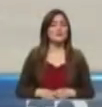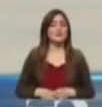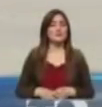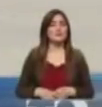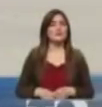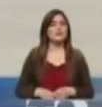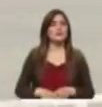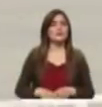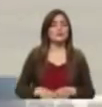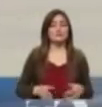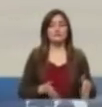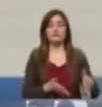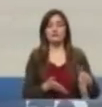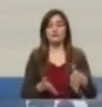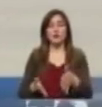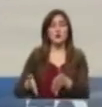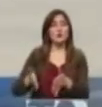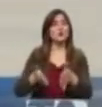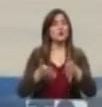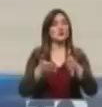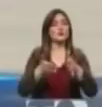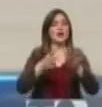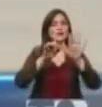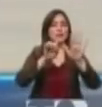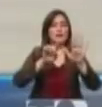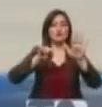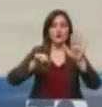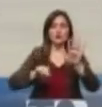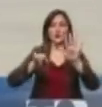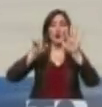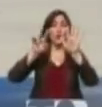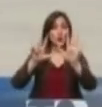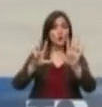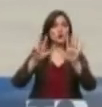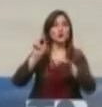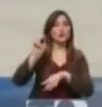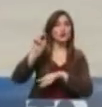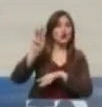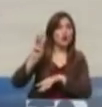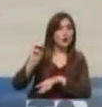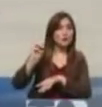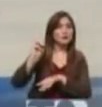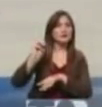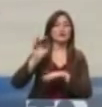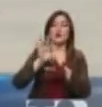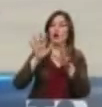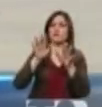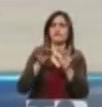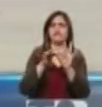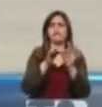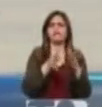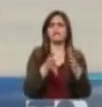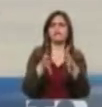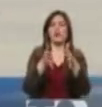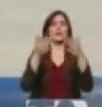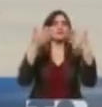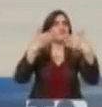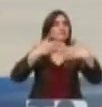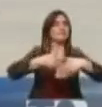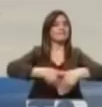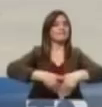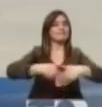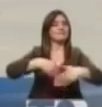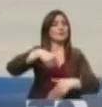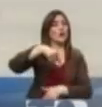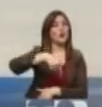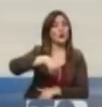Tramos como este de los primeros 6.8 kilómetros han finalizado en lo que corresponde a obra vial y por eso nos permite